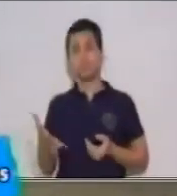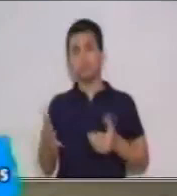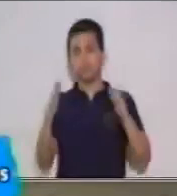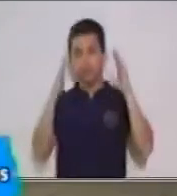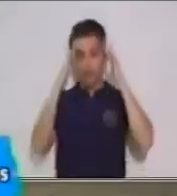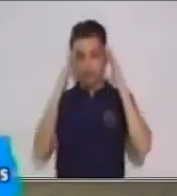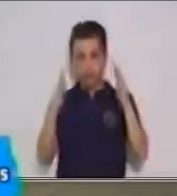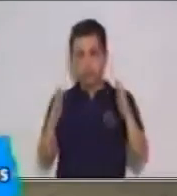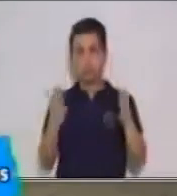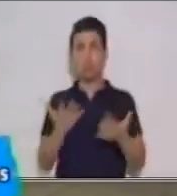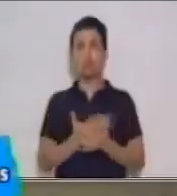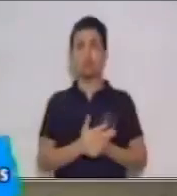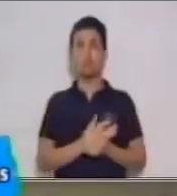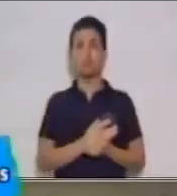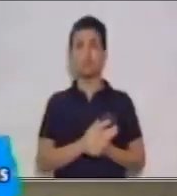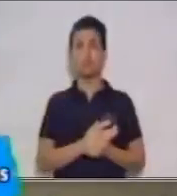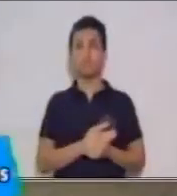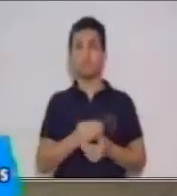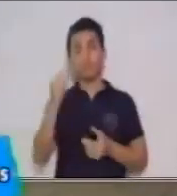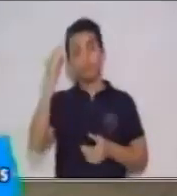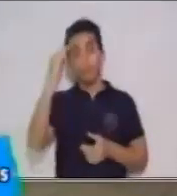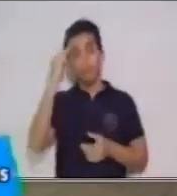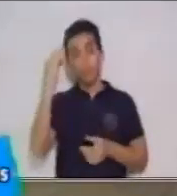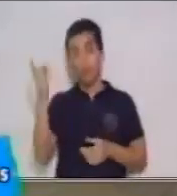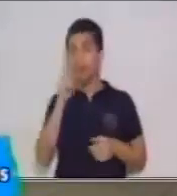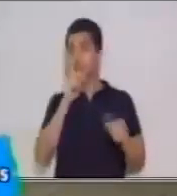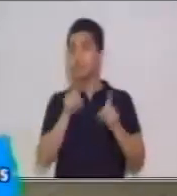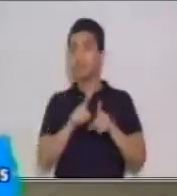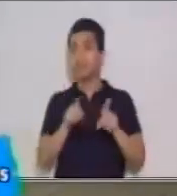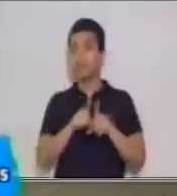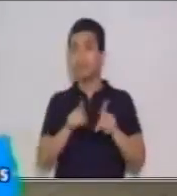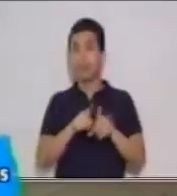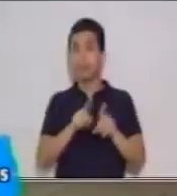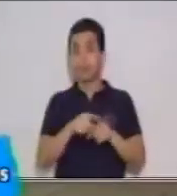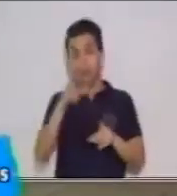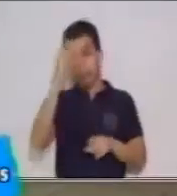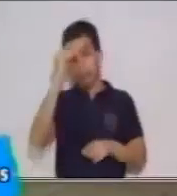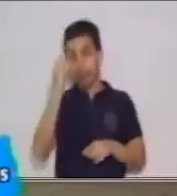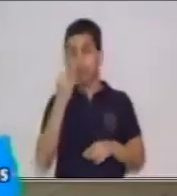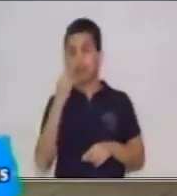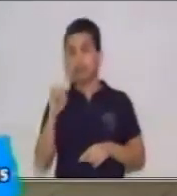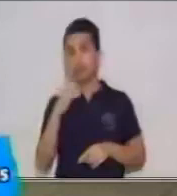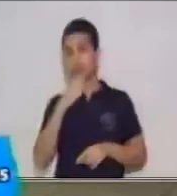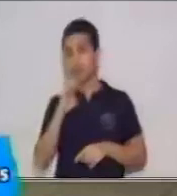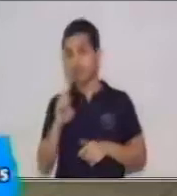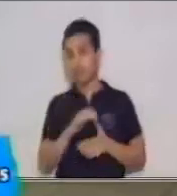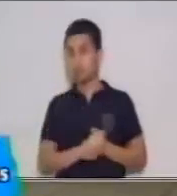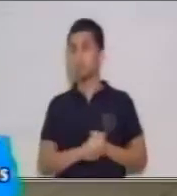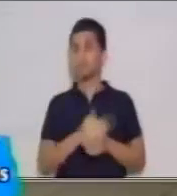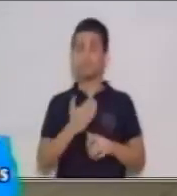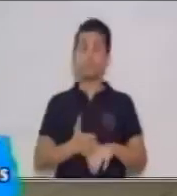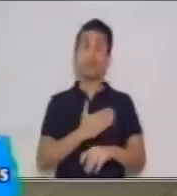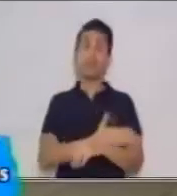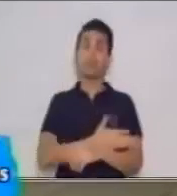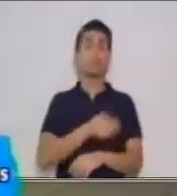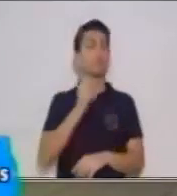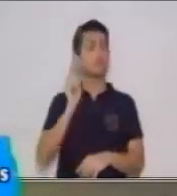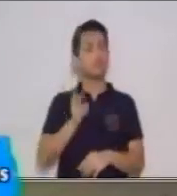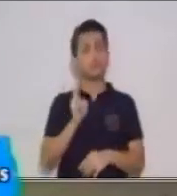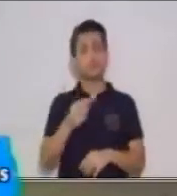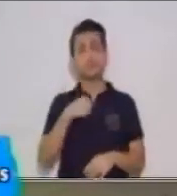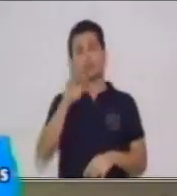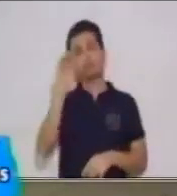como la atención, la memoria y la habilidad lingüística. Antes de empezar, como siempre